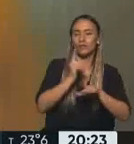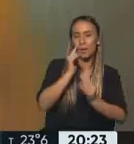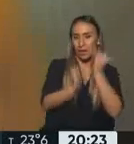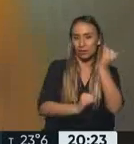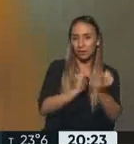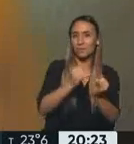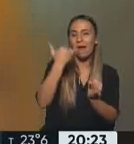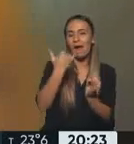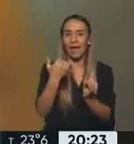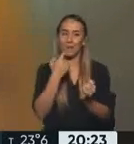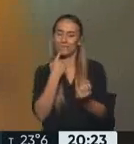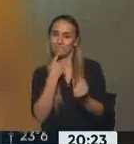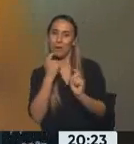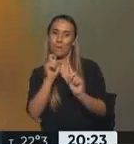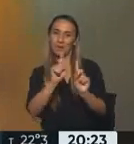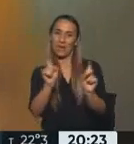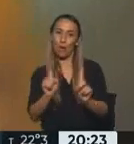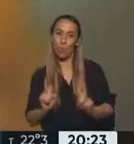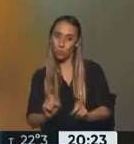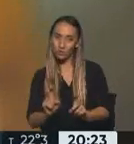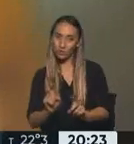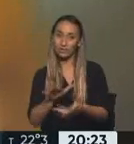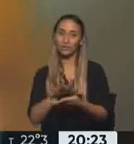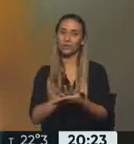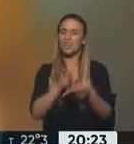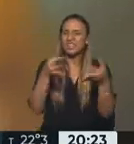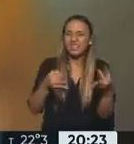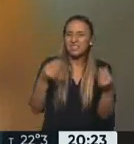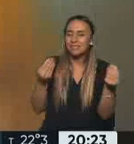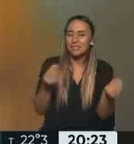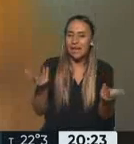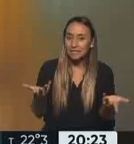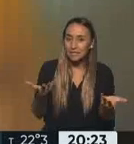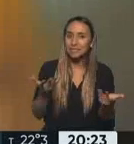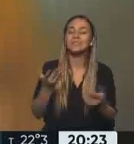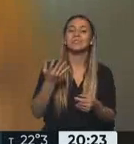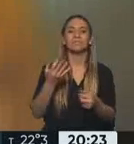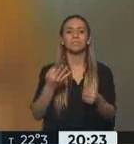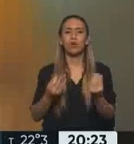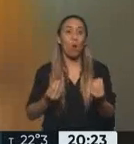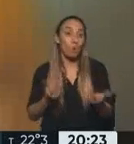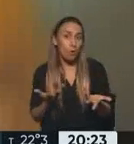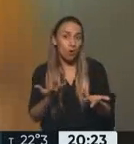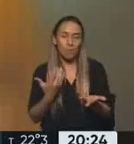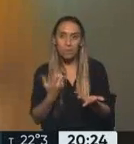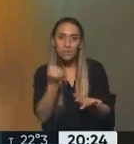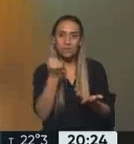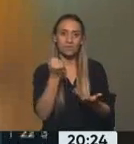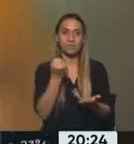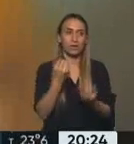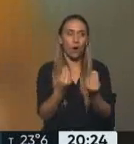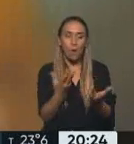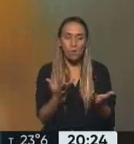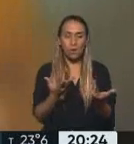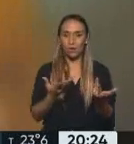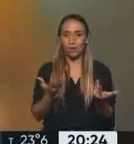hay preguntas alrededor de lo que es la subrogación de vientre, de qué se trata, cómo se accede al método,